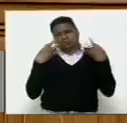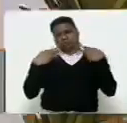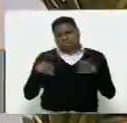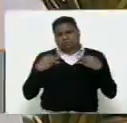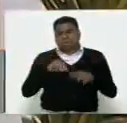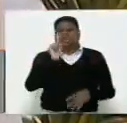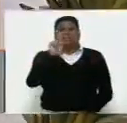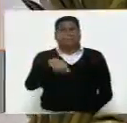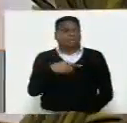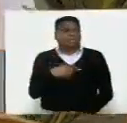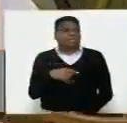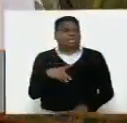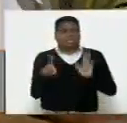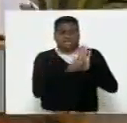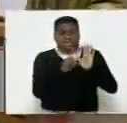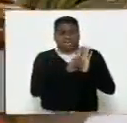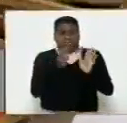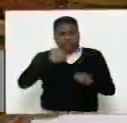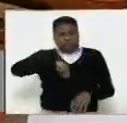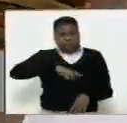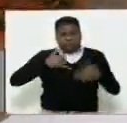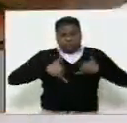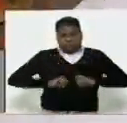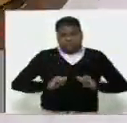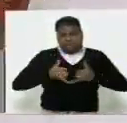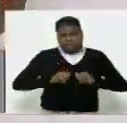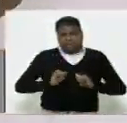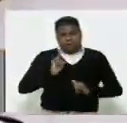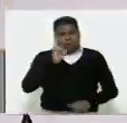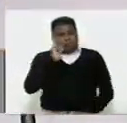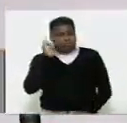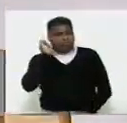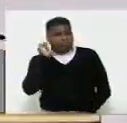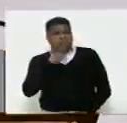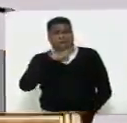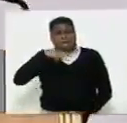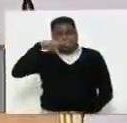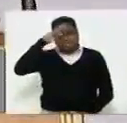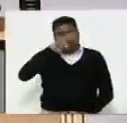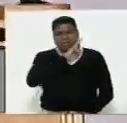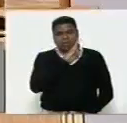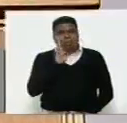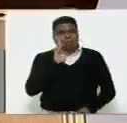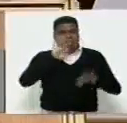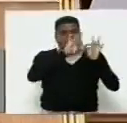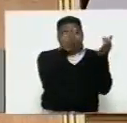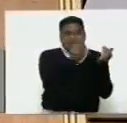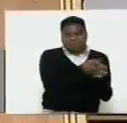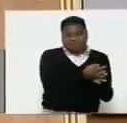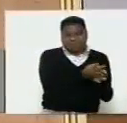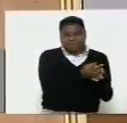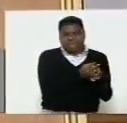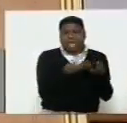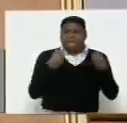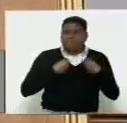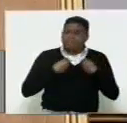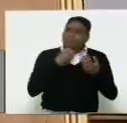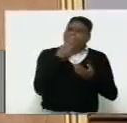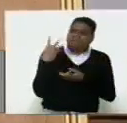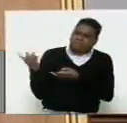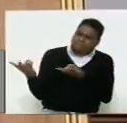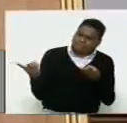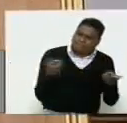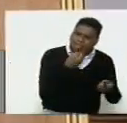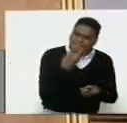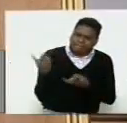sino también el derecho de nuestras niñas, de nuestros niños, de los padres y de la familia a vivir y a darnos una bienvenida a